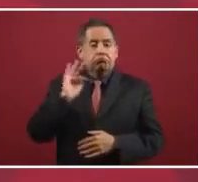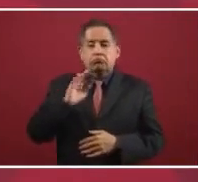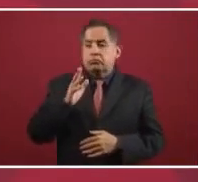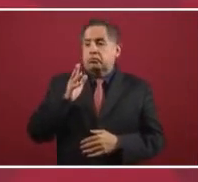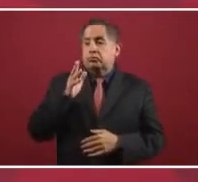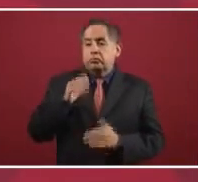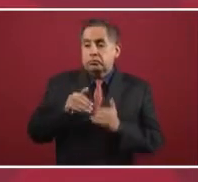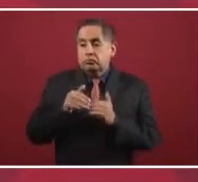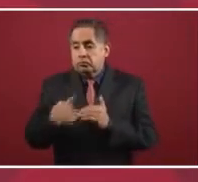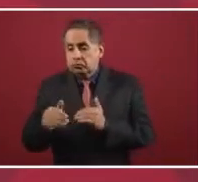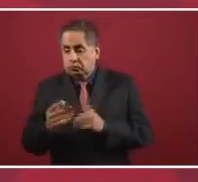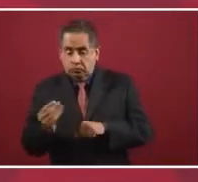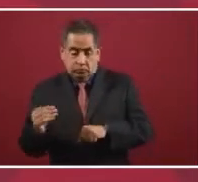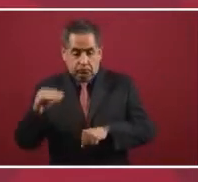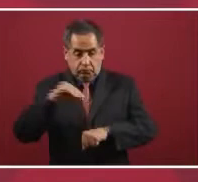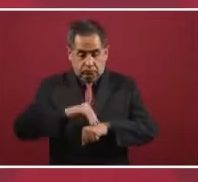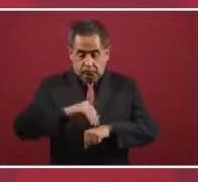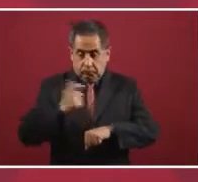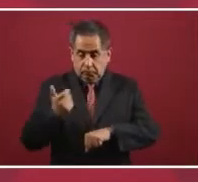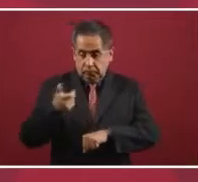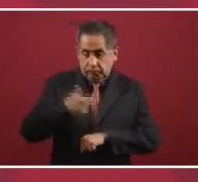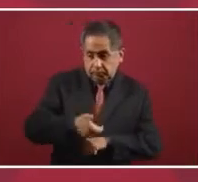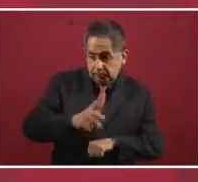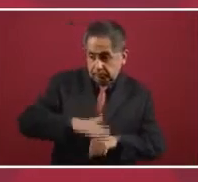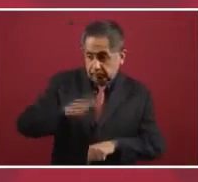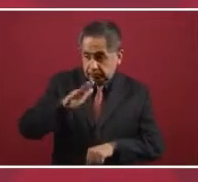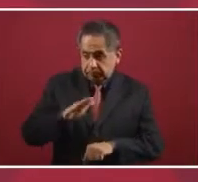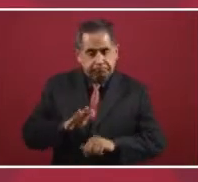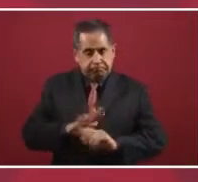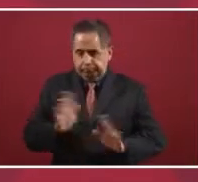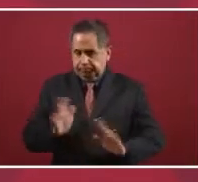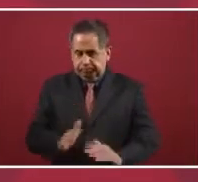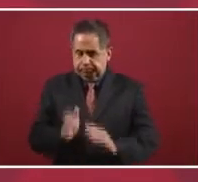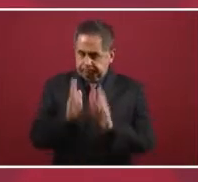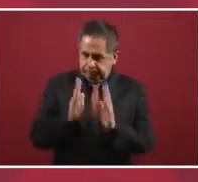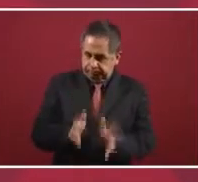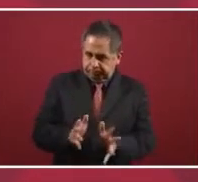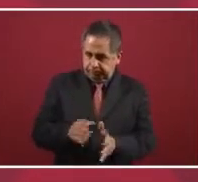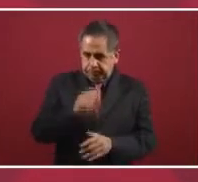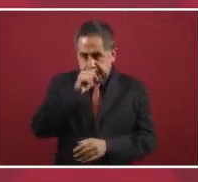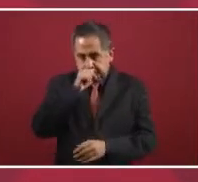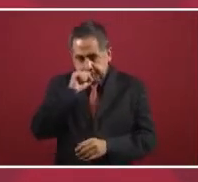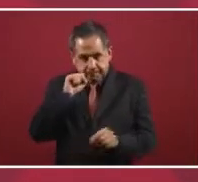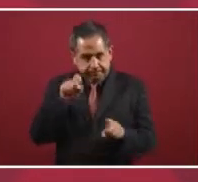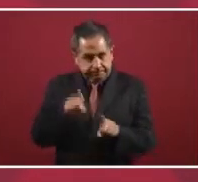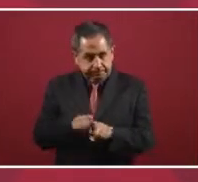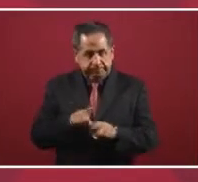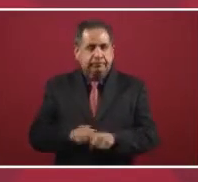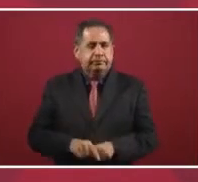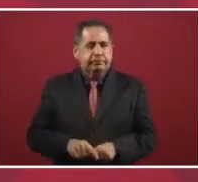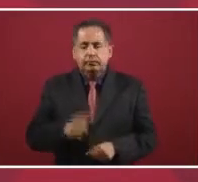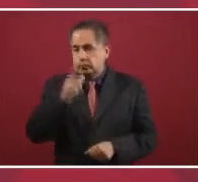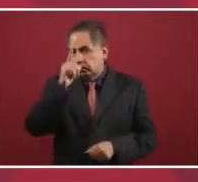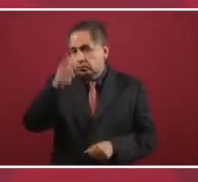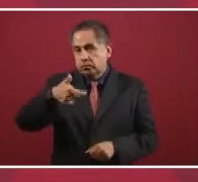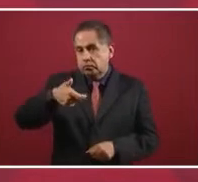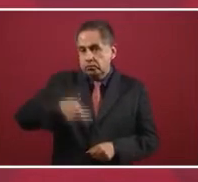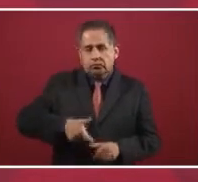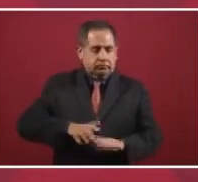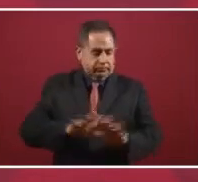aumenten las tarifas de la energía eléctrica, el precio de la luz,